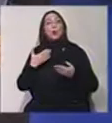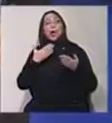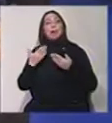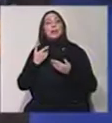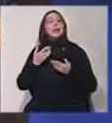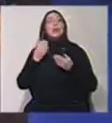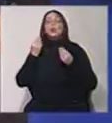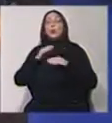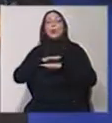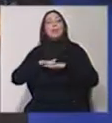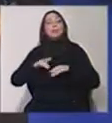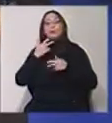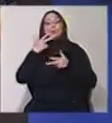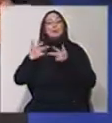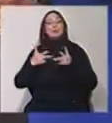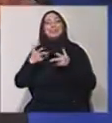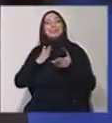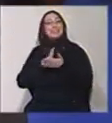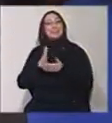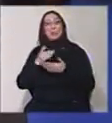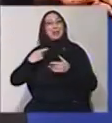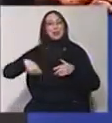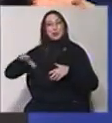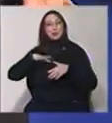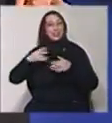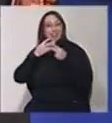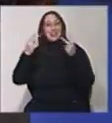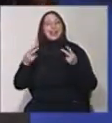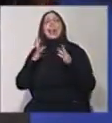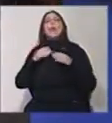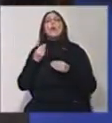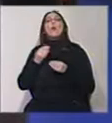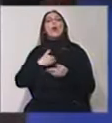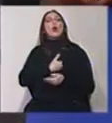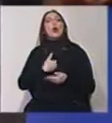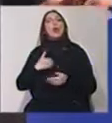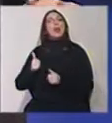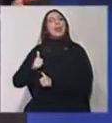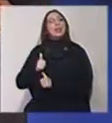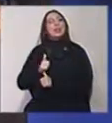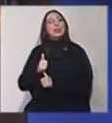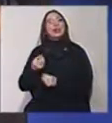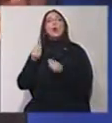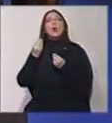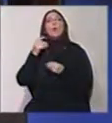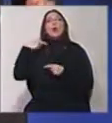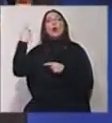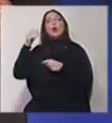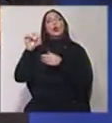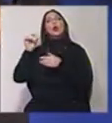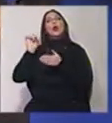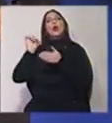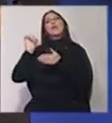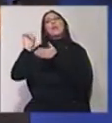sobre la mesa totalmente, como decía Gabriel, que es, bueno, ¿cuál es el rol del ejército y sí, cómo está pasando en otros lugares del